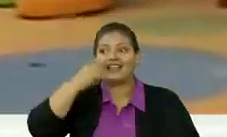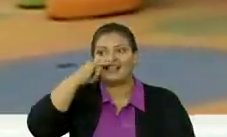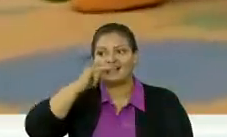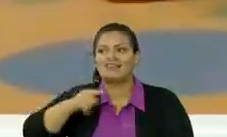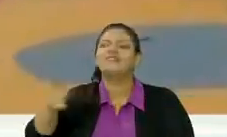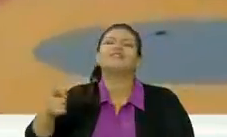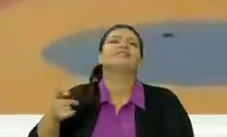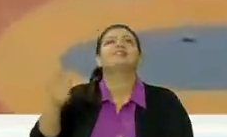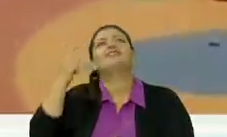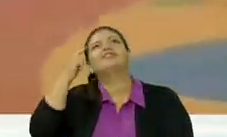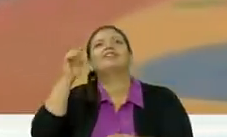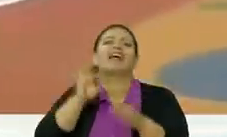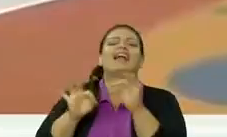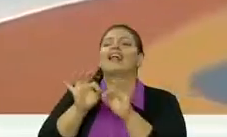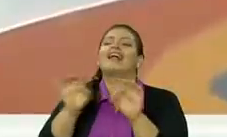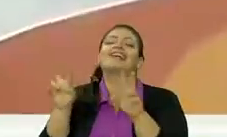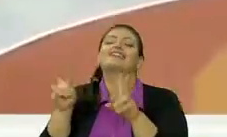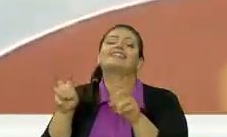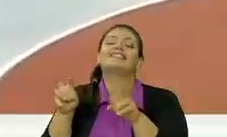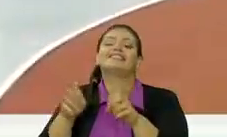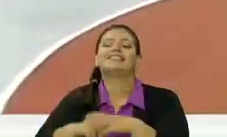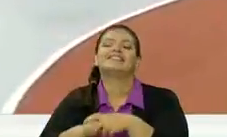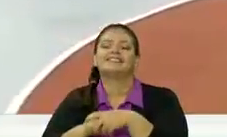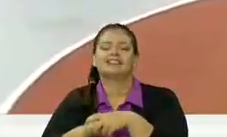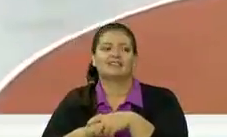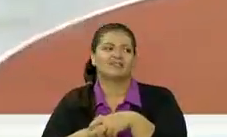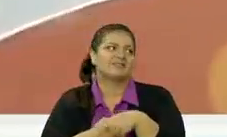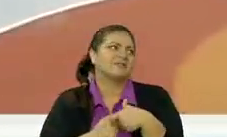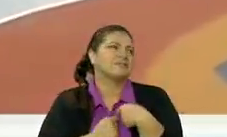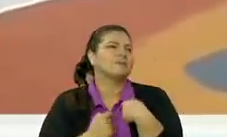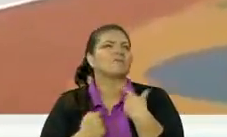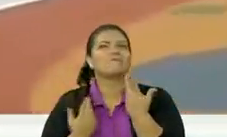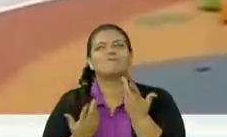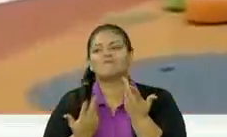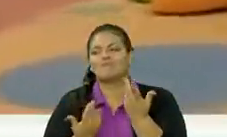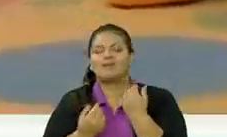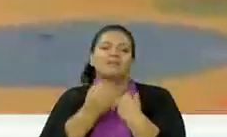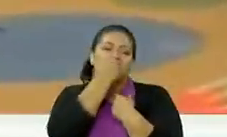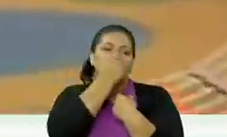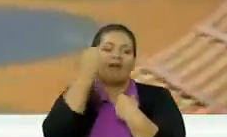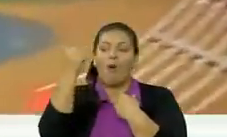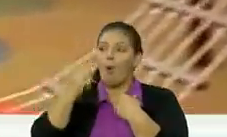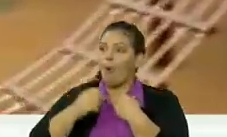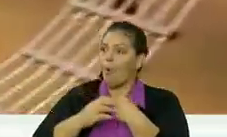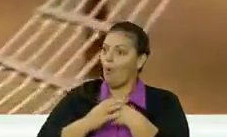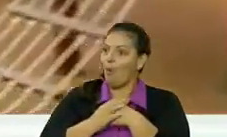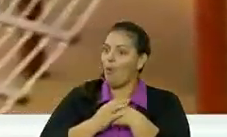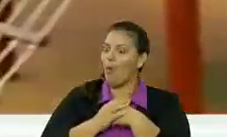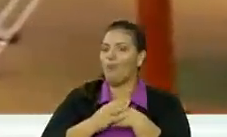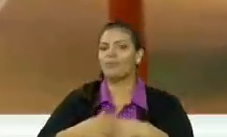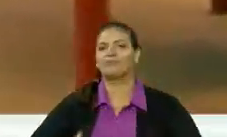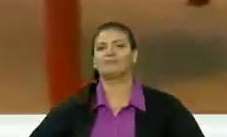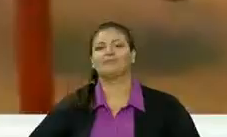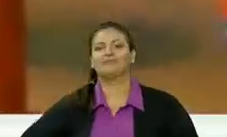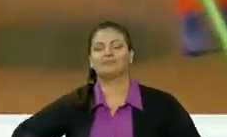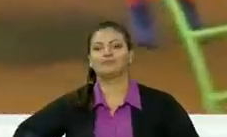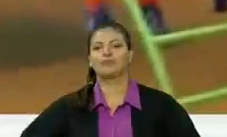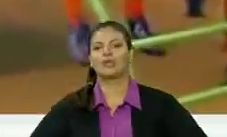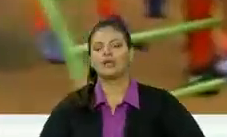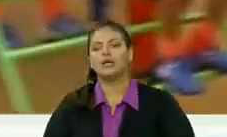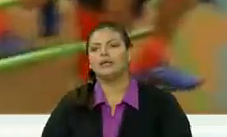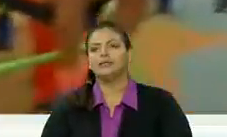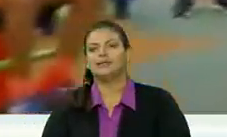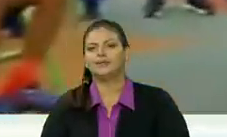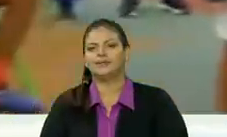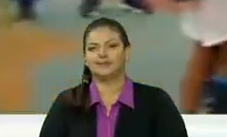viaje! Nada modesto él, pero bueno, ¿sabes qué? Se van a abrir las puertas en esta área a